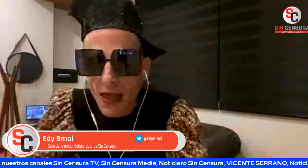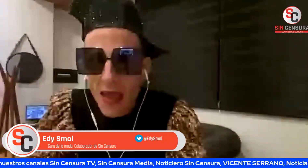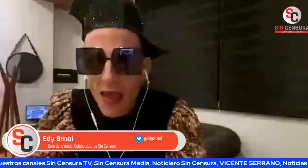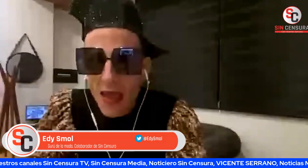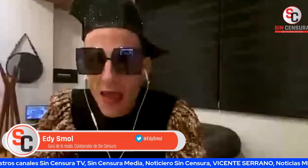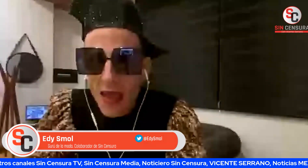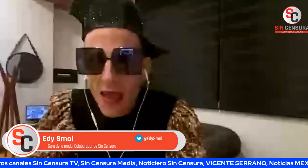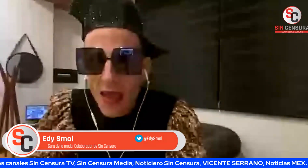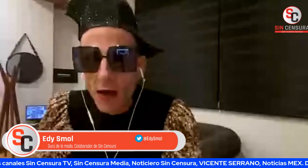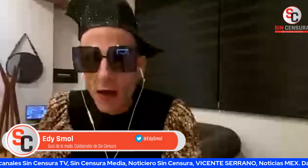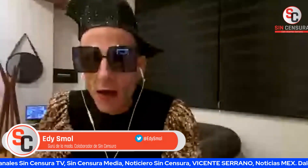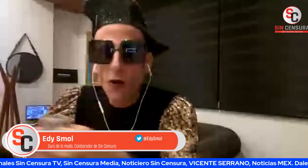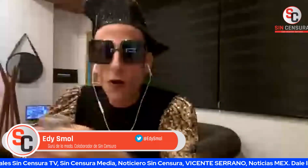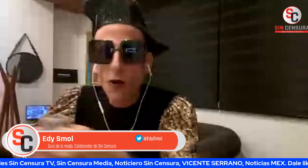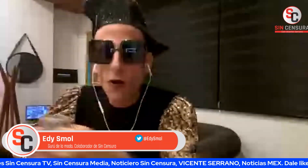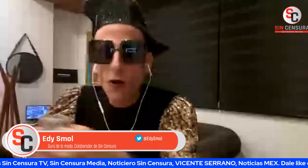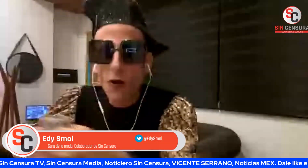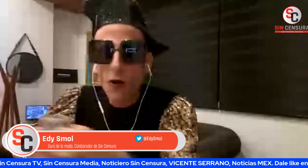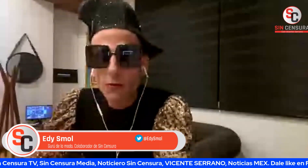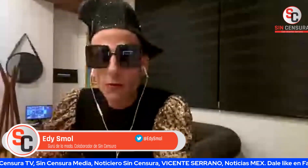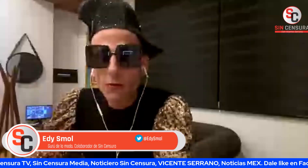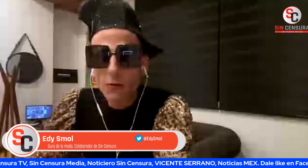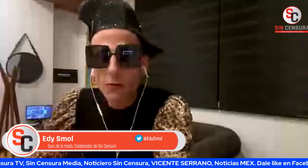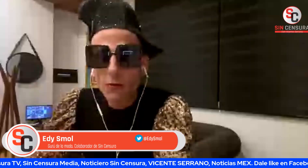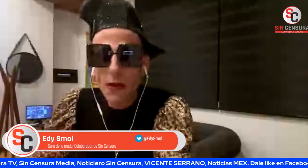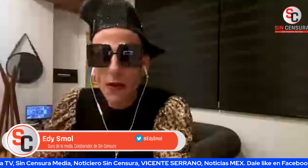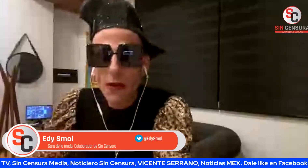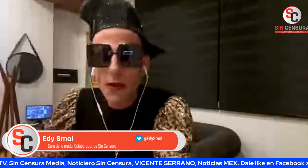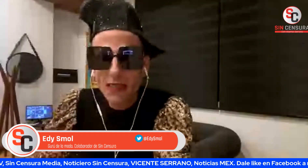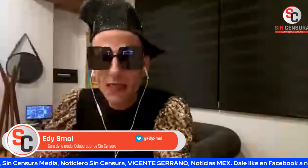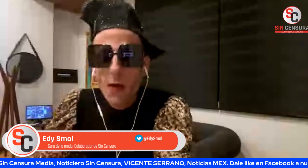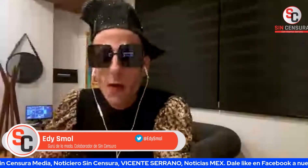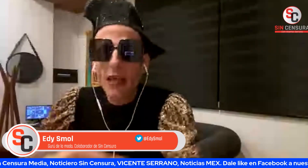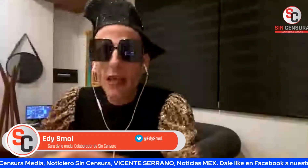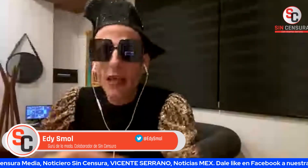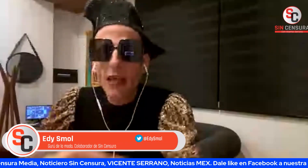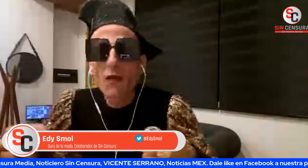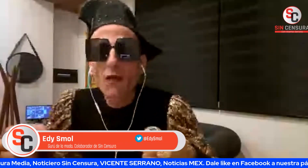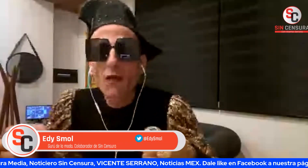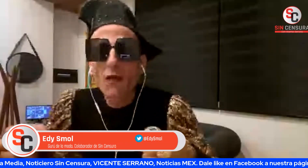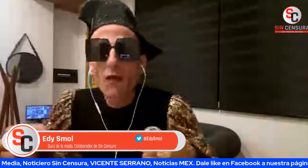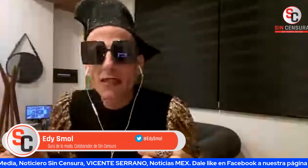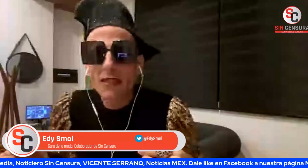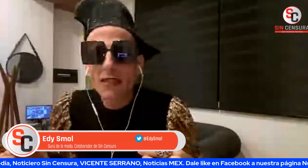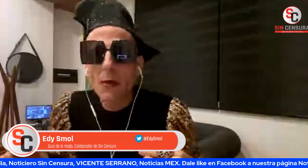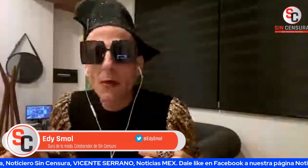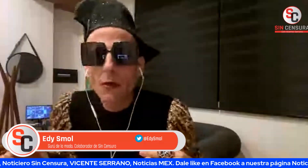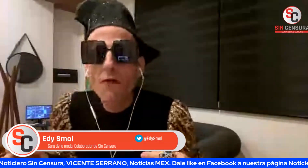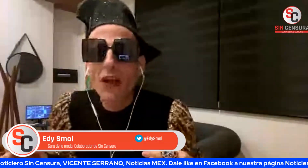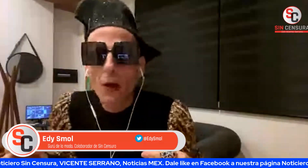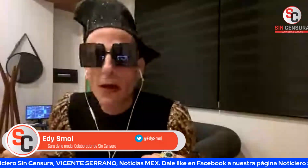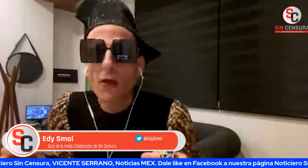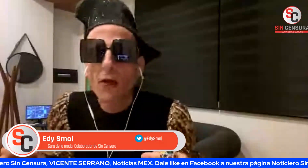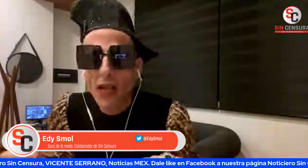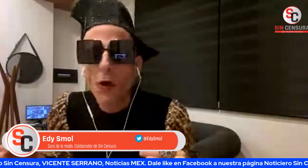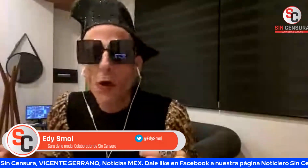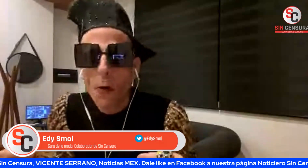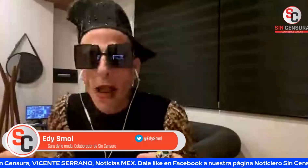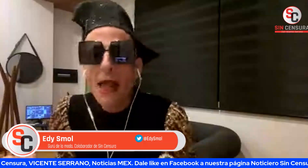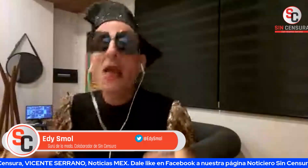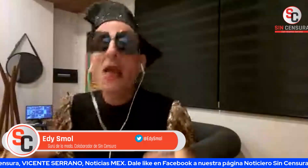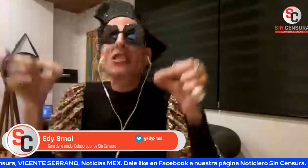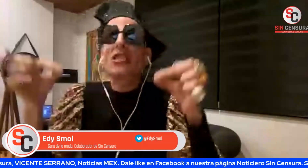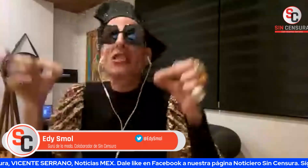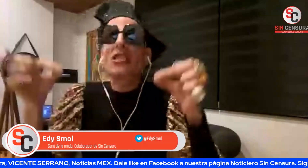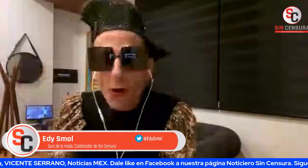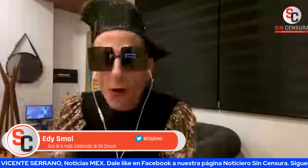de la que generaron en otros países por sus estupideces, porque nosotros finalmente estamos viviendo un fenómeno de inflación